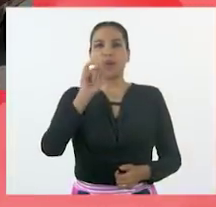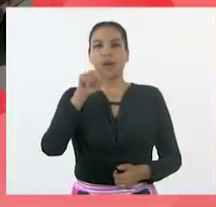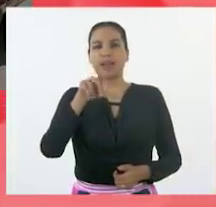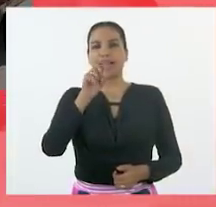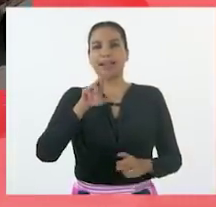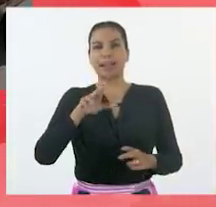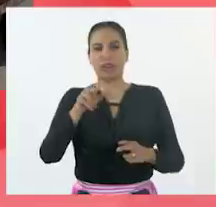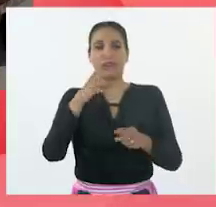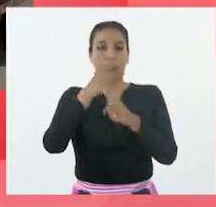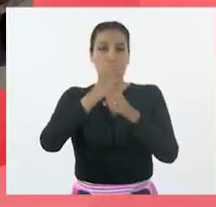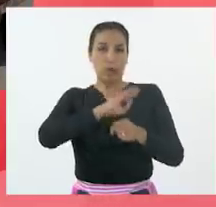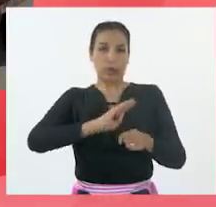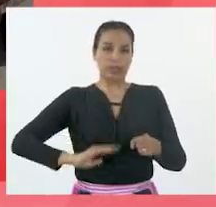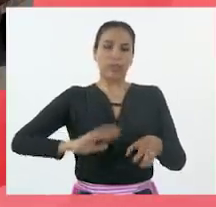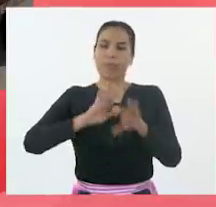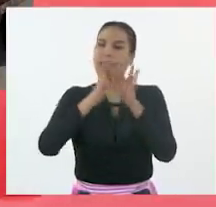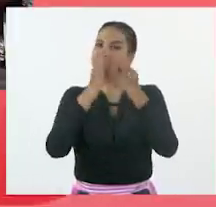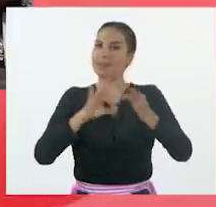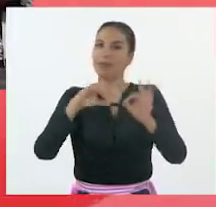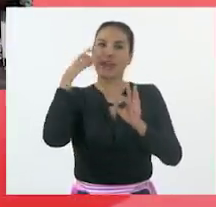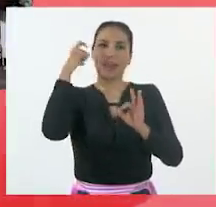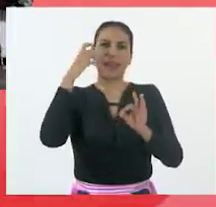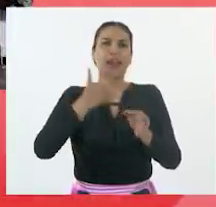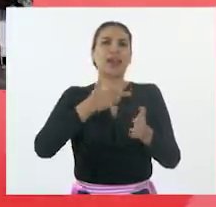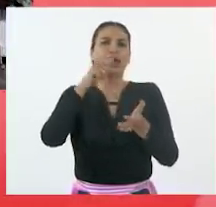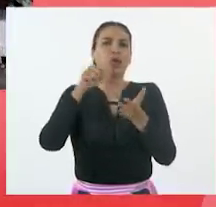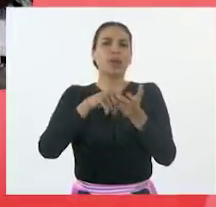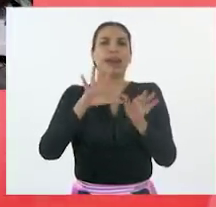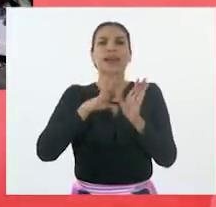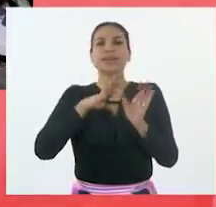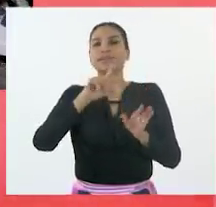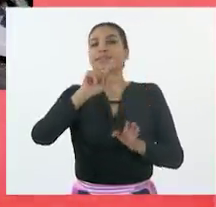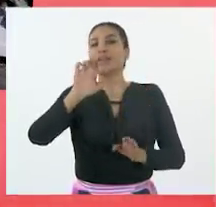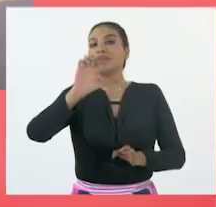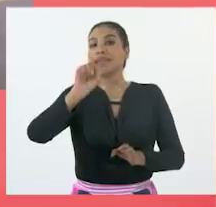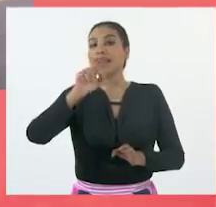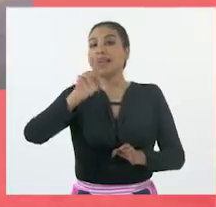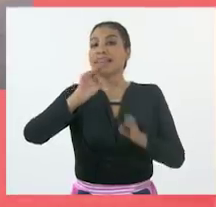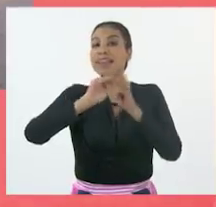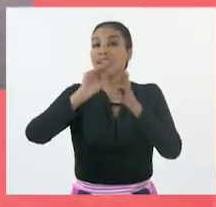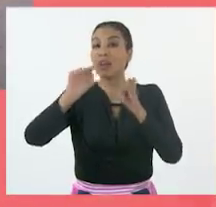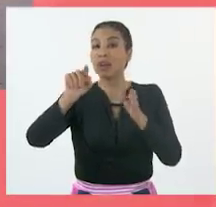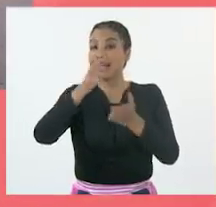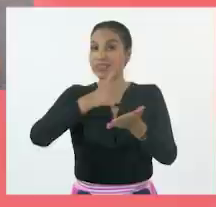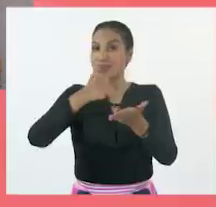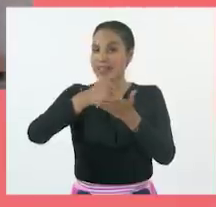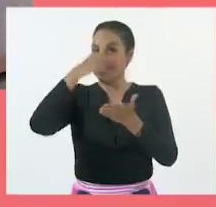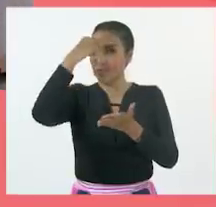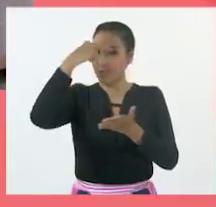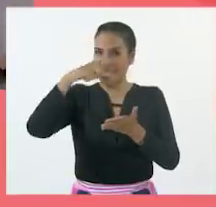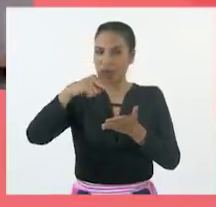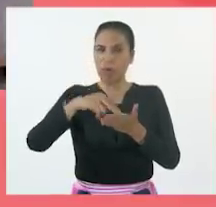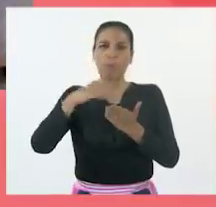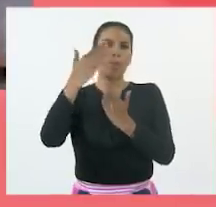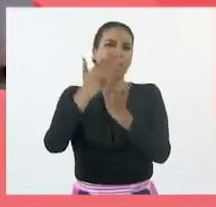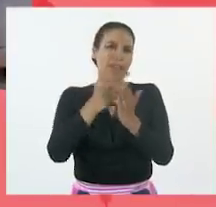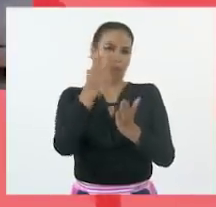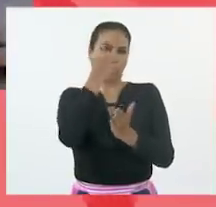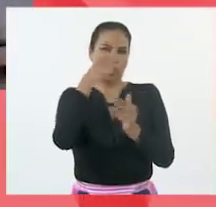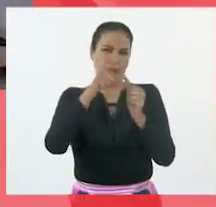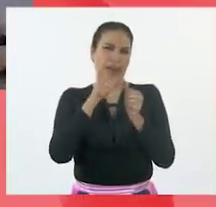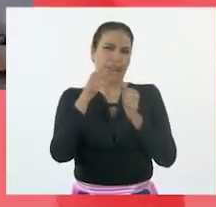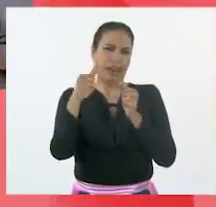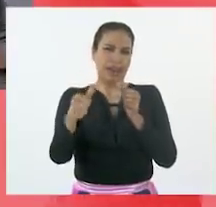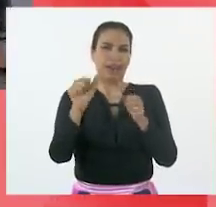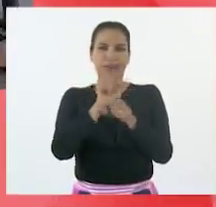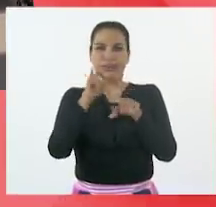segundo municipio más importante de Querétaro y se encuentra a tan solo 160 kilómetros de la Ciudad de México, menos de 2 horas de camino